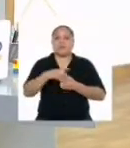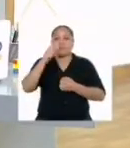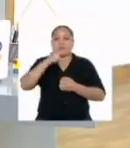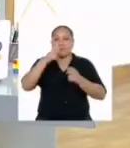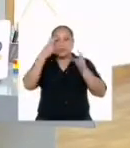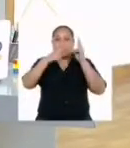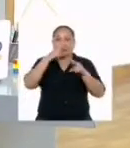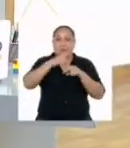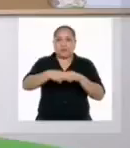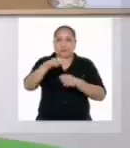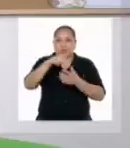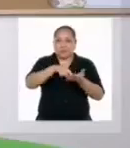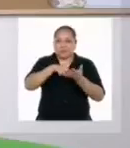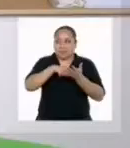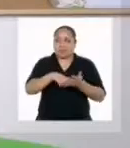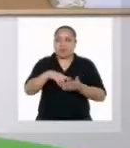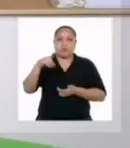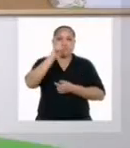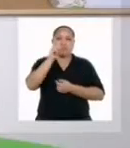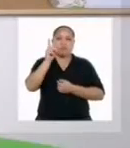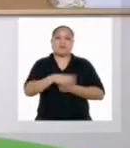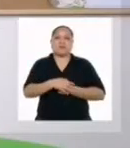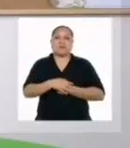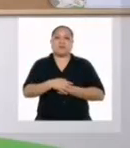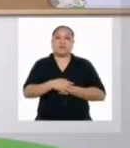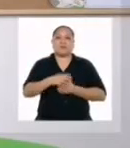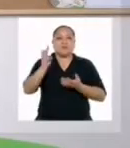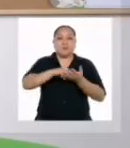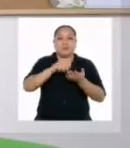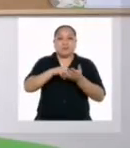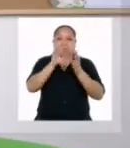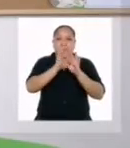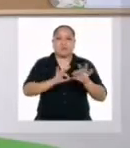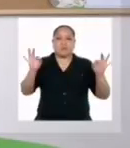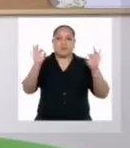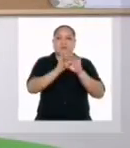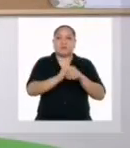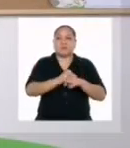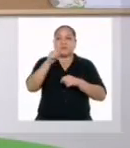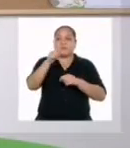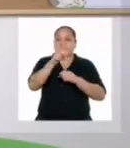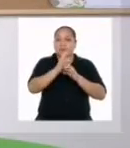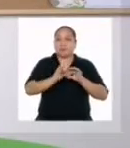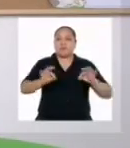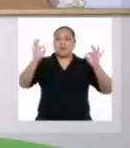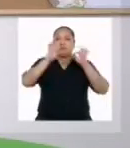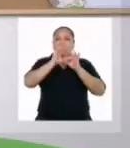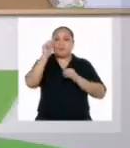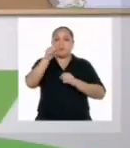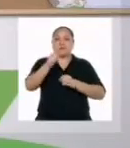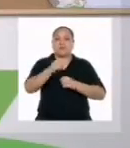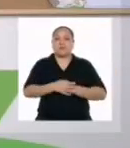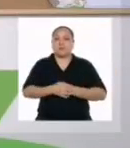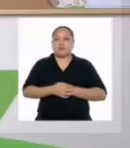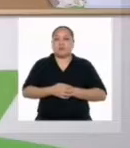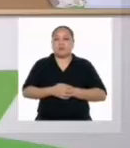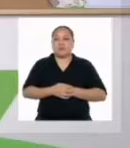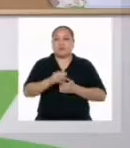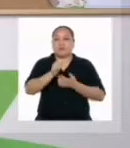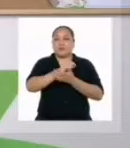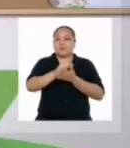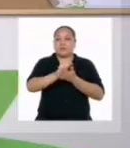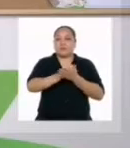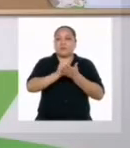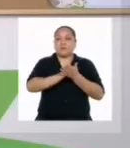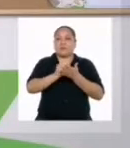de manera obligatoria? No, lo fundamental es que sean importantes para ti.